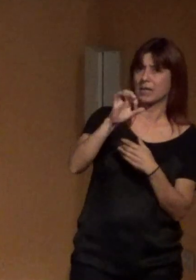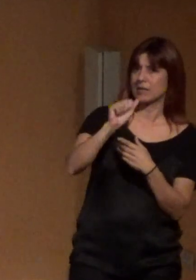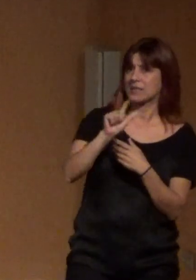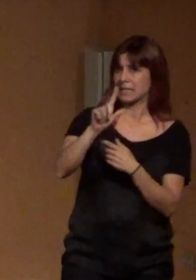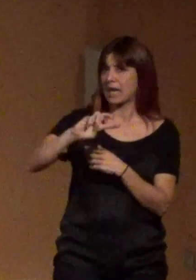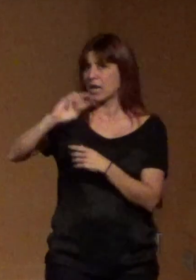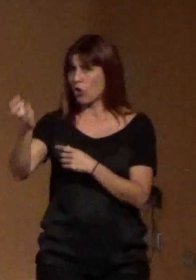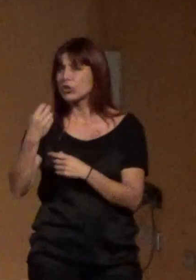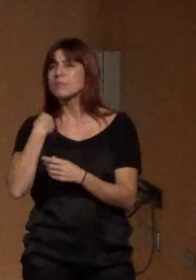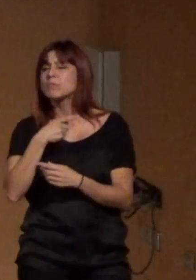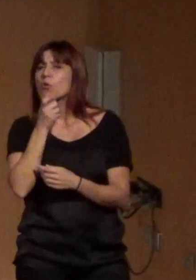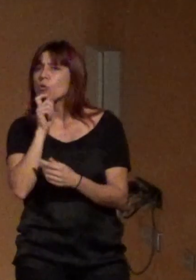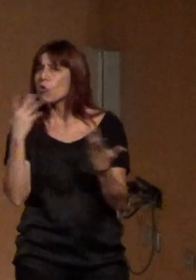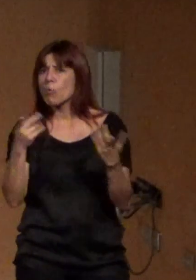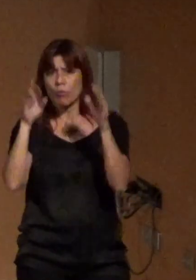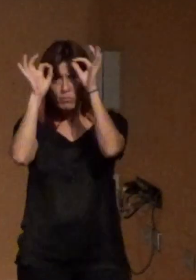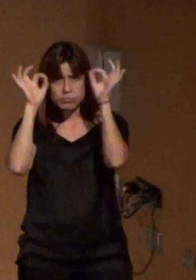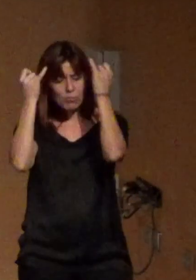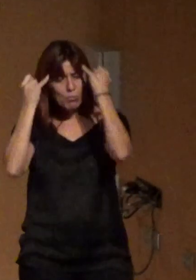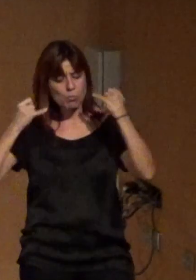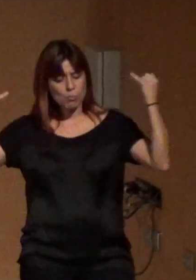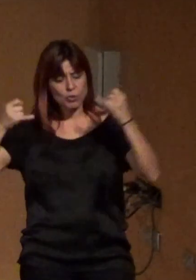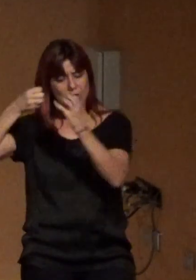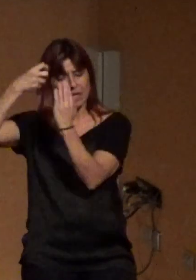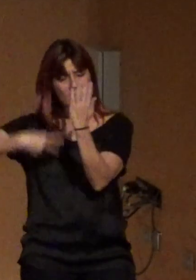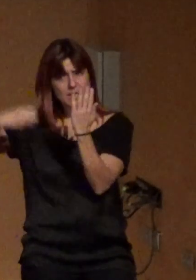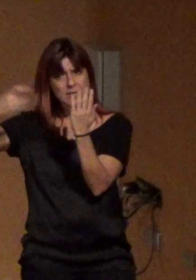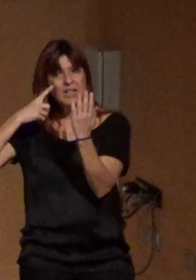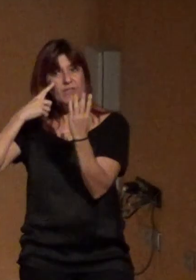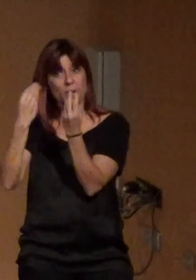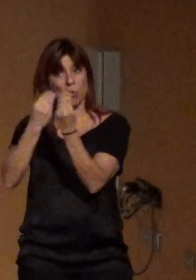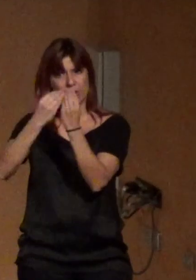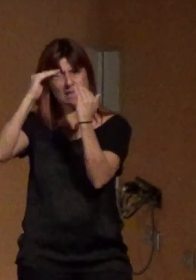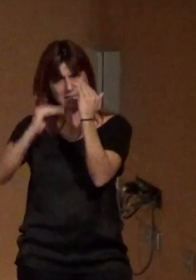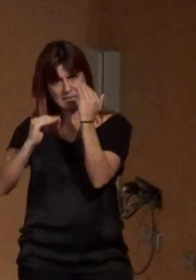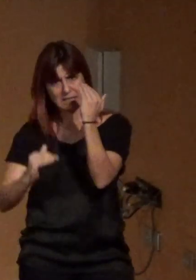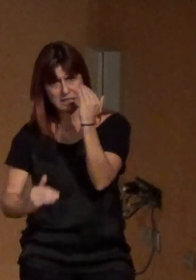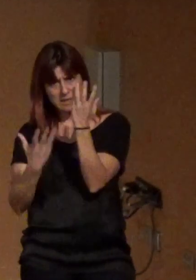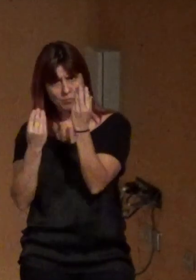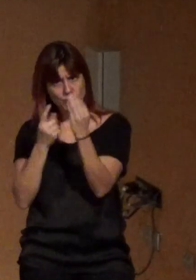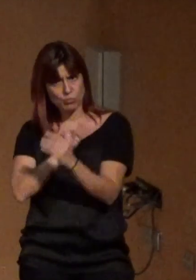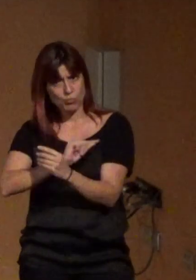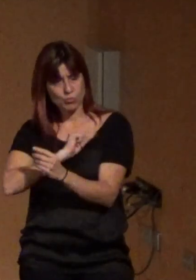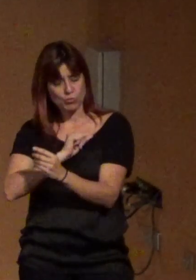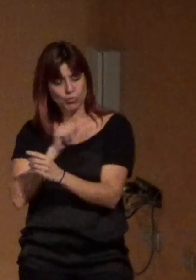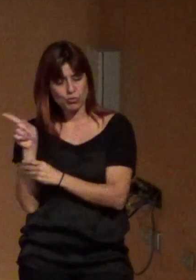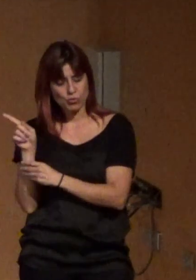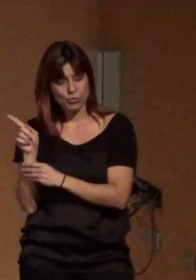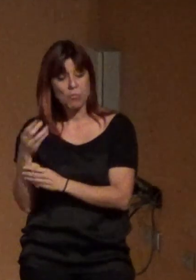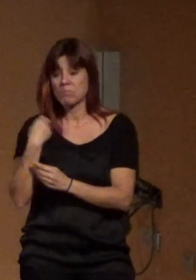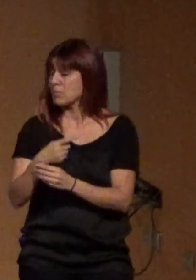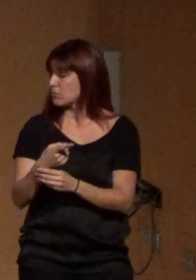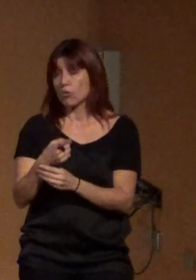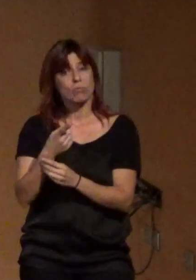con metilfinato, como los potenciales bajaban de 400 y pico a 300 y pico, que están aquí, igualmente tanto en la auditiva como en el